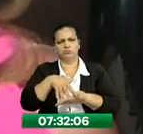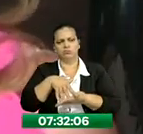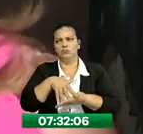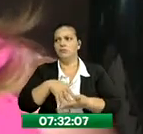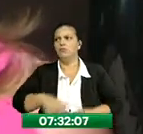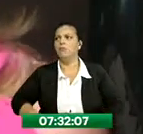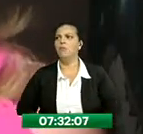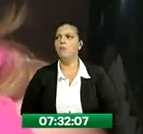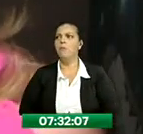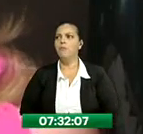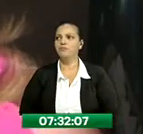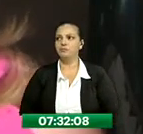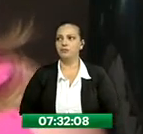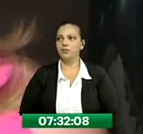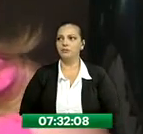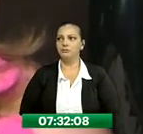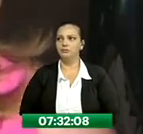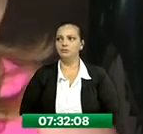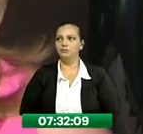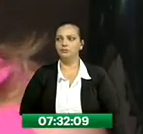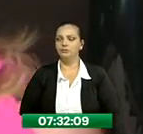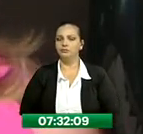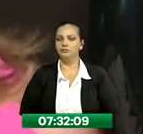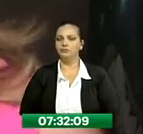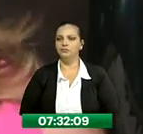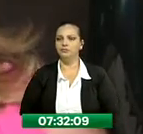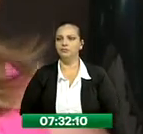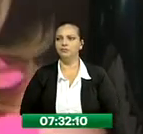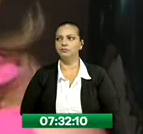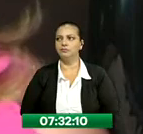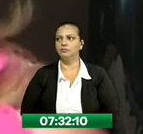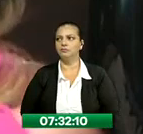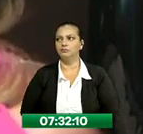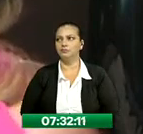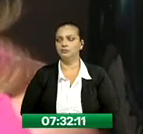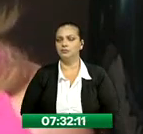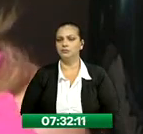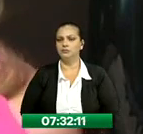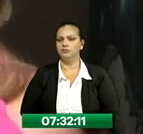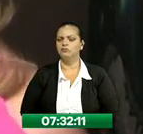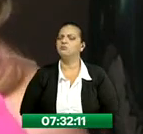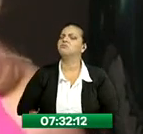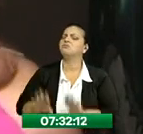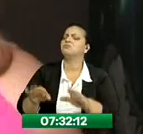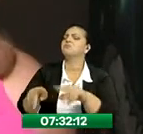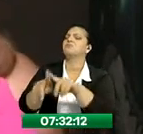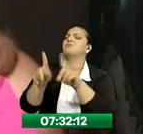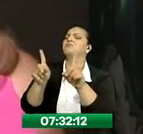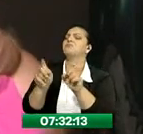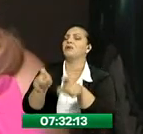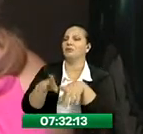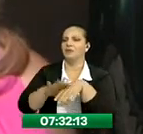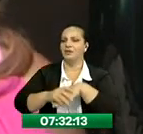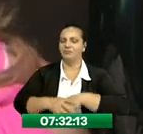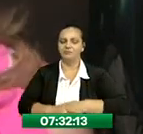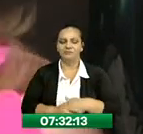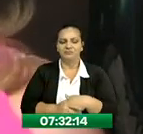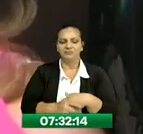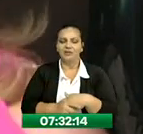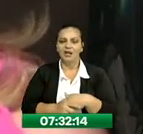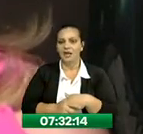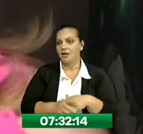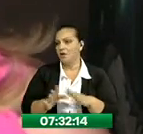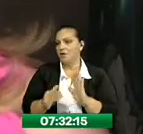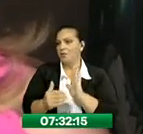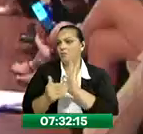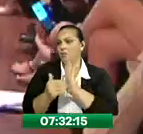parece increíble que una persona, no sé, pues con más de dos dedos de frente, me tenga que preguntar a mí cuál es la diferencia entre un halago y